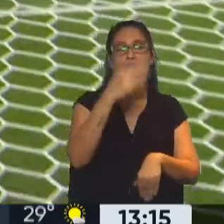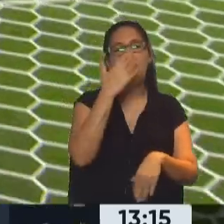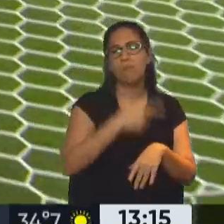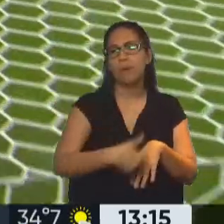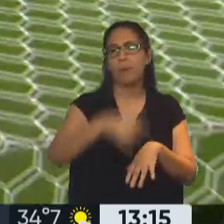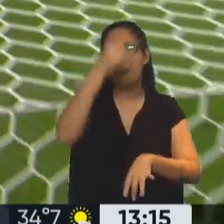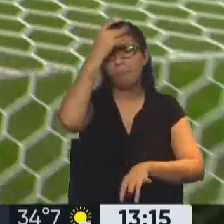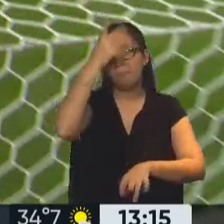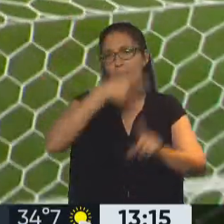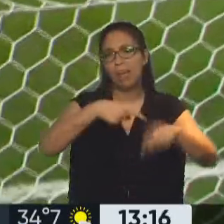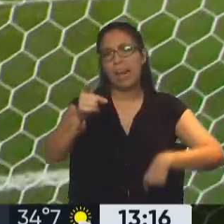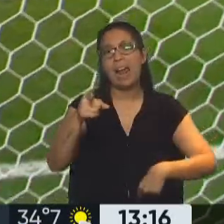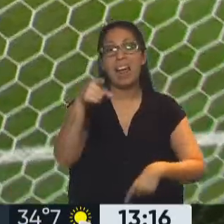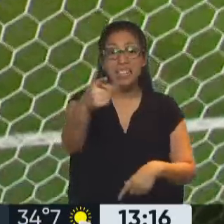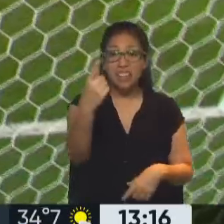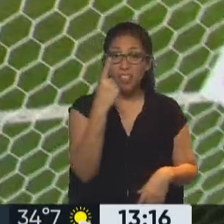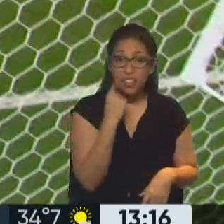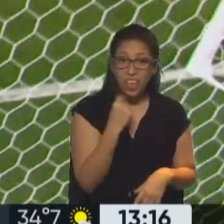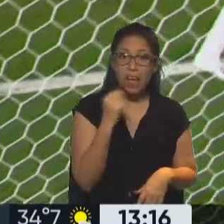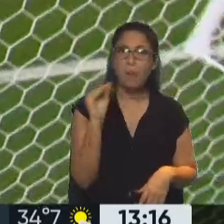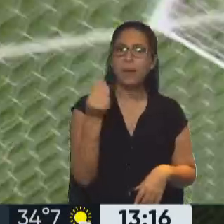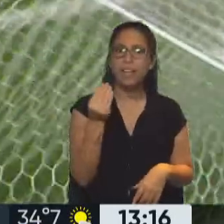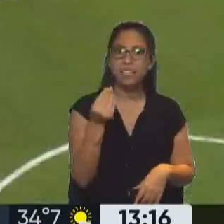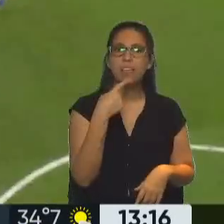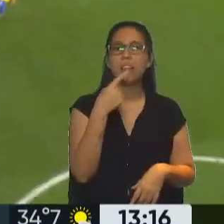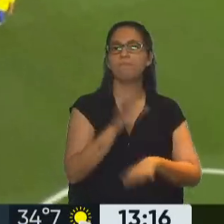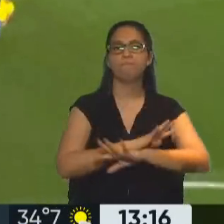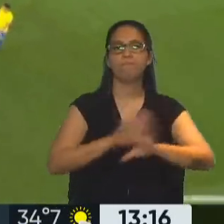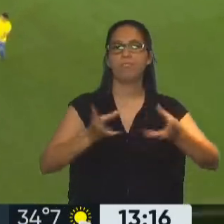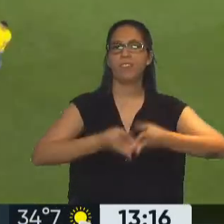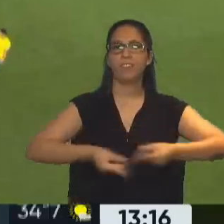fueron a los penales. Ese día Brasil le dijo adiós a la Copa del Mundo.